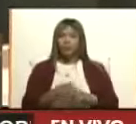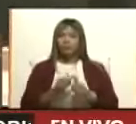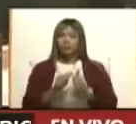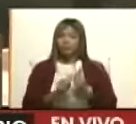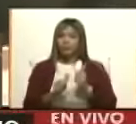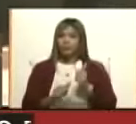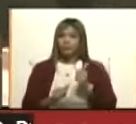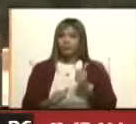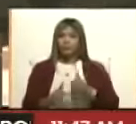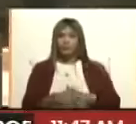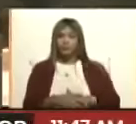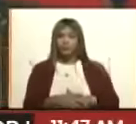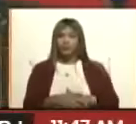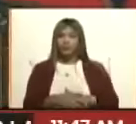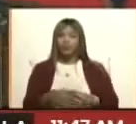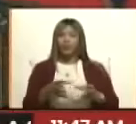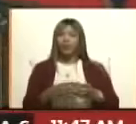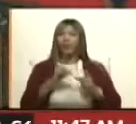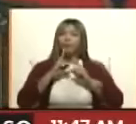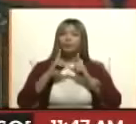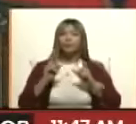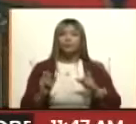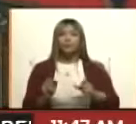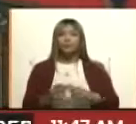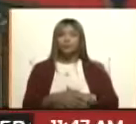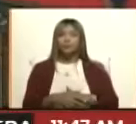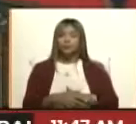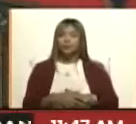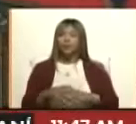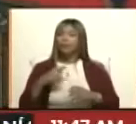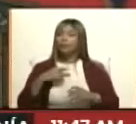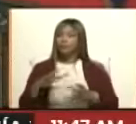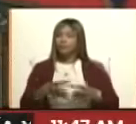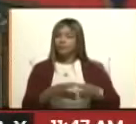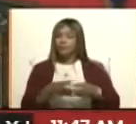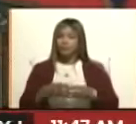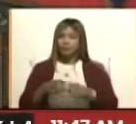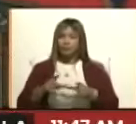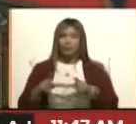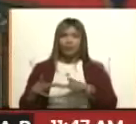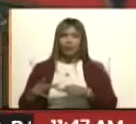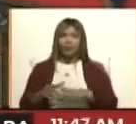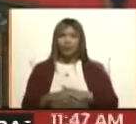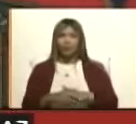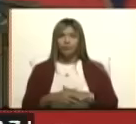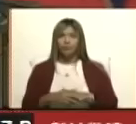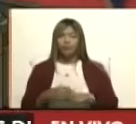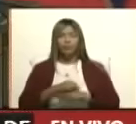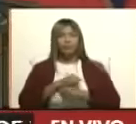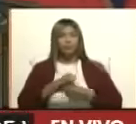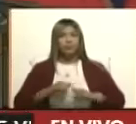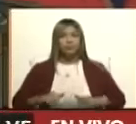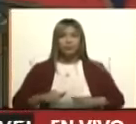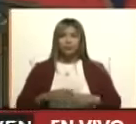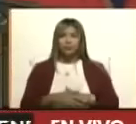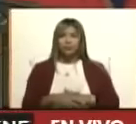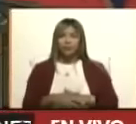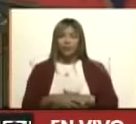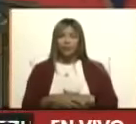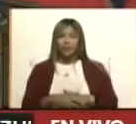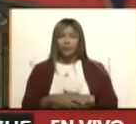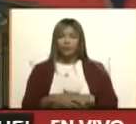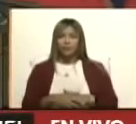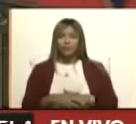subalternos, tropas profesionales, tropas alistadas de la Fuerza Armada Nacional